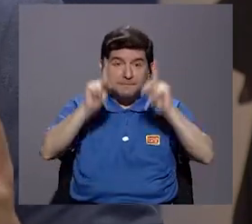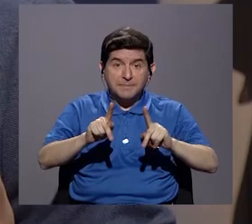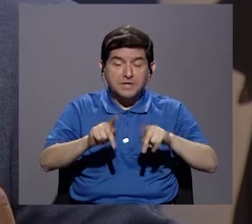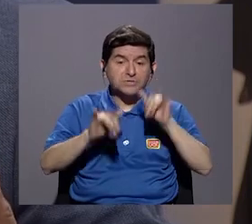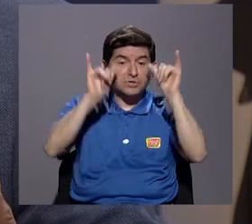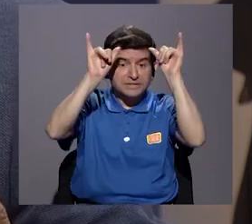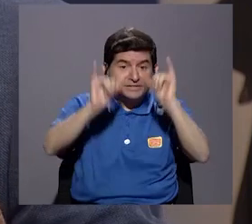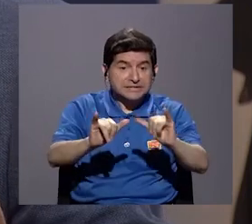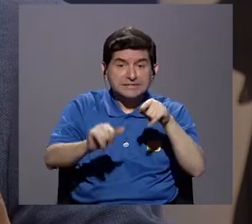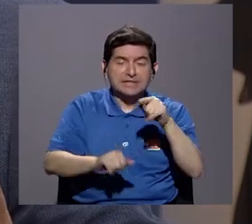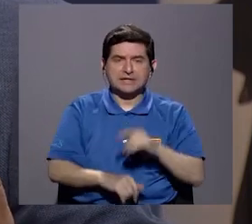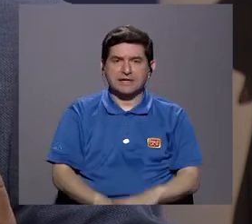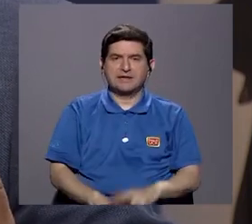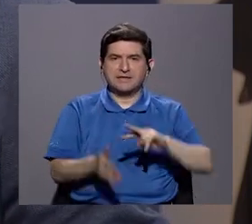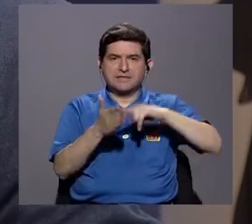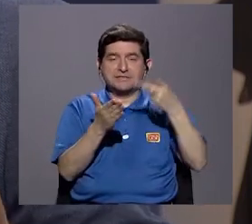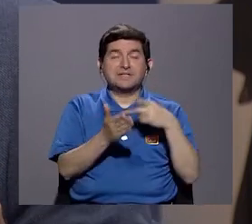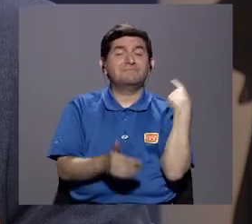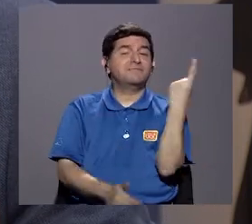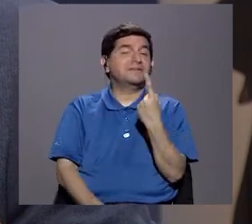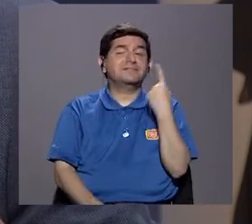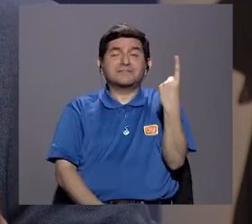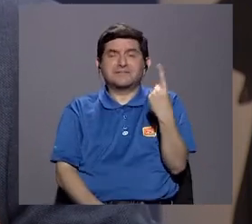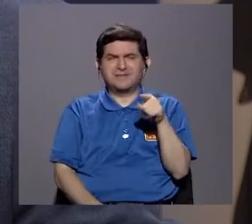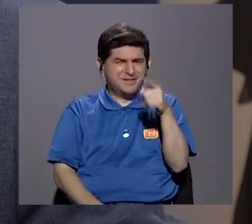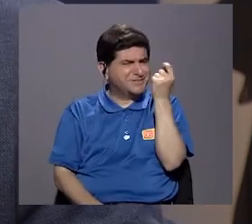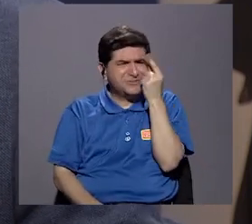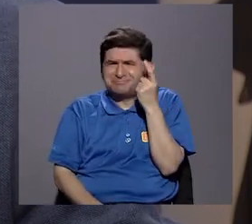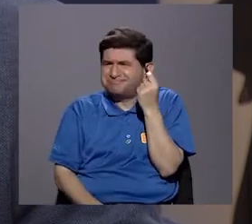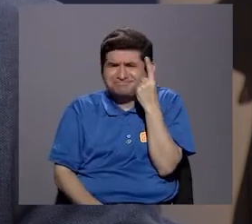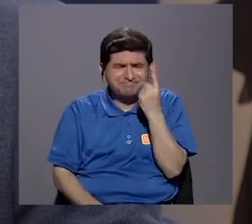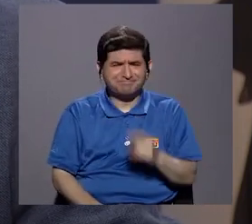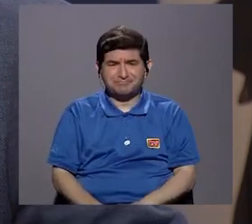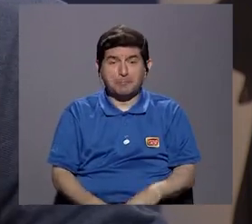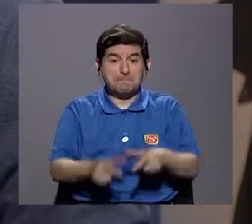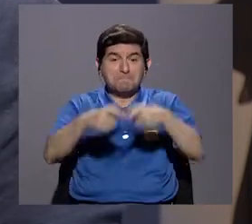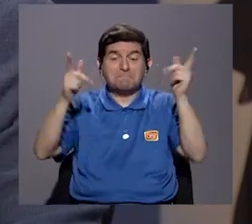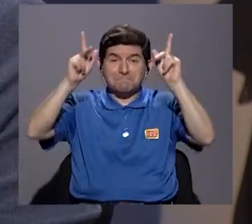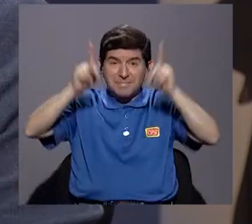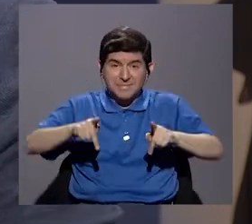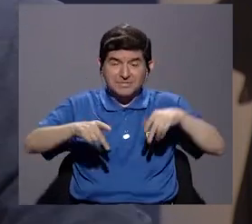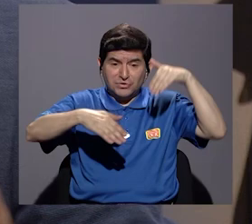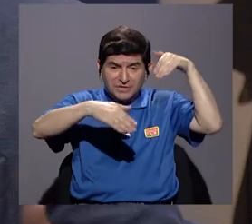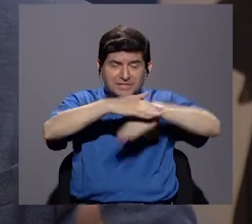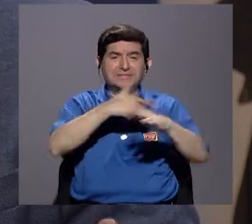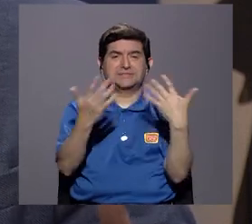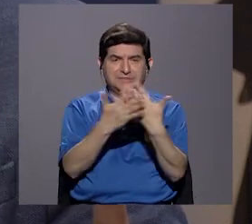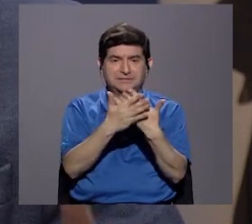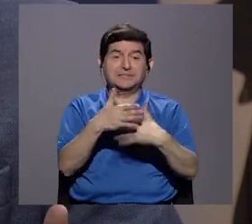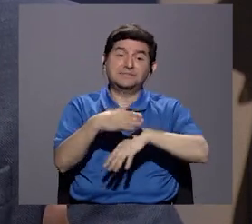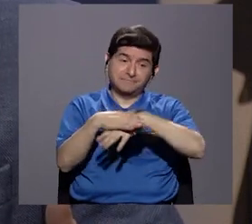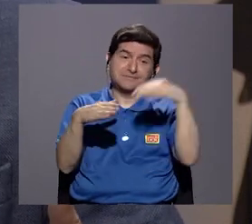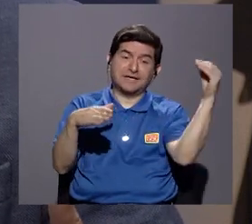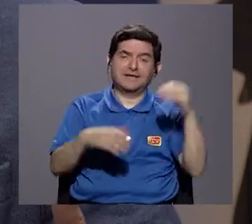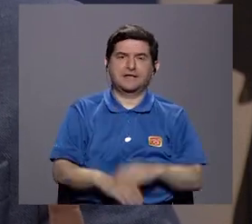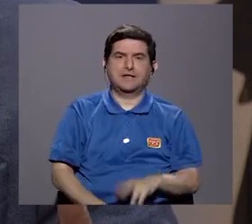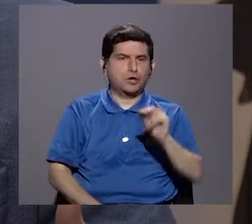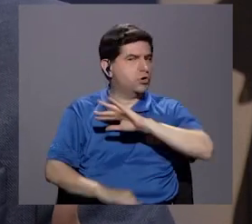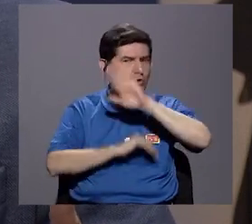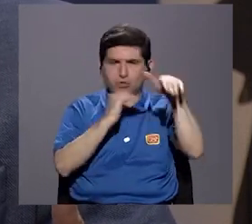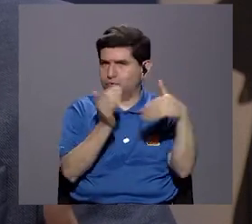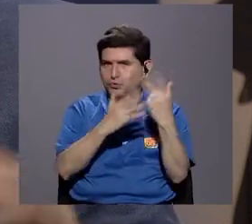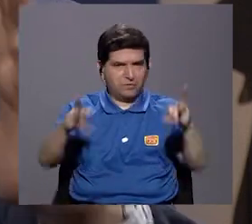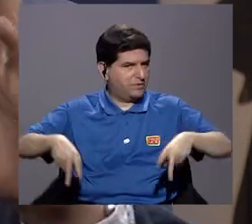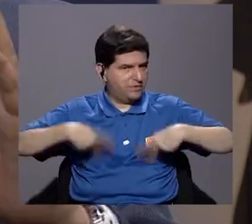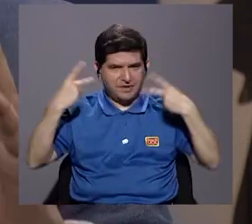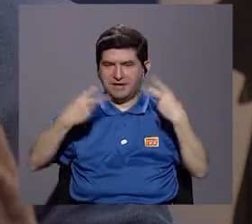si las personas que se fueran a quedar ahí adentro, se fueran a quedar para siempre. Eso es lo que no entendemos. La inmensa mayoría de las personas que entran a las cárceles van a salir, no se van a quedar